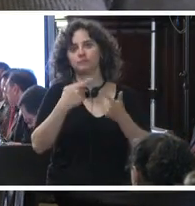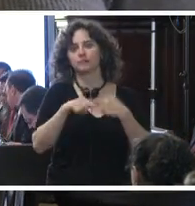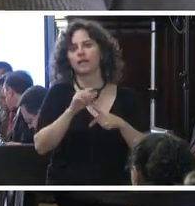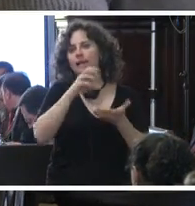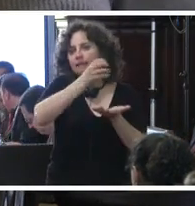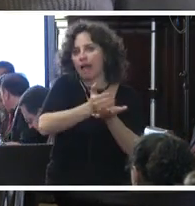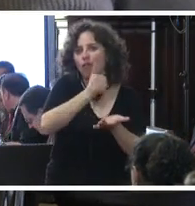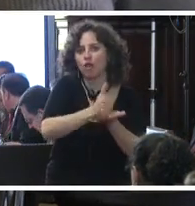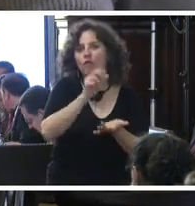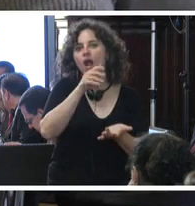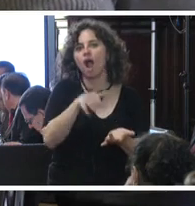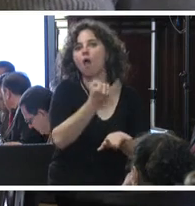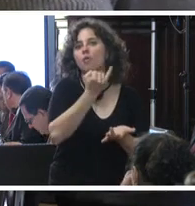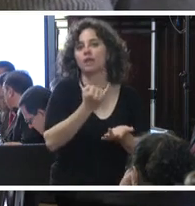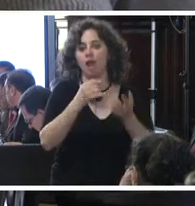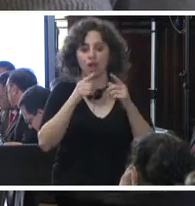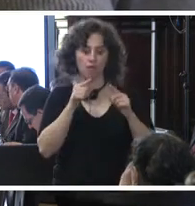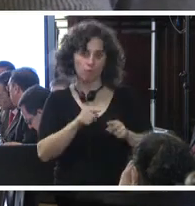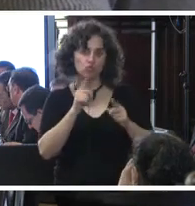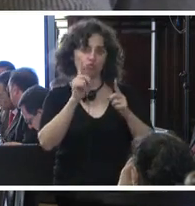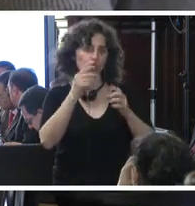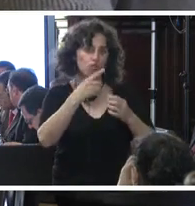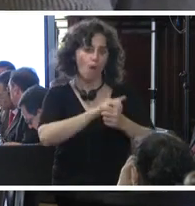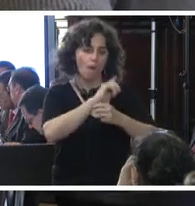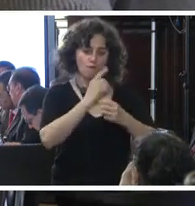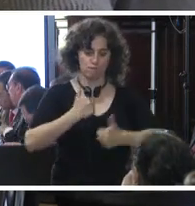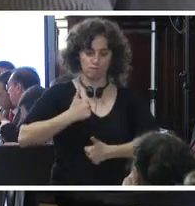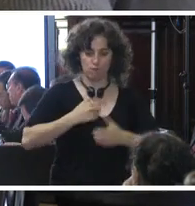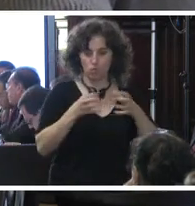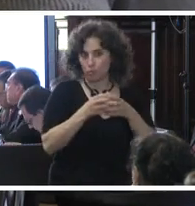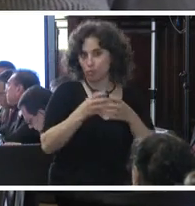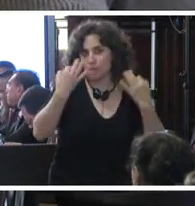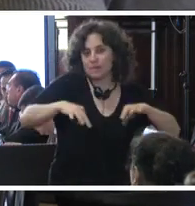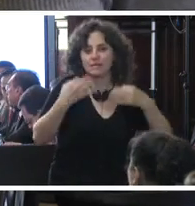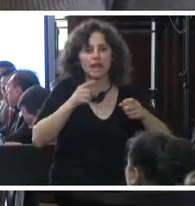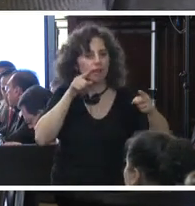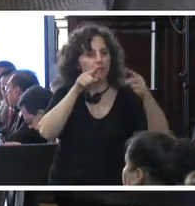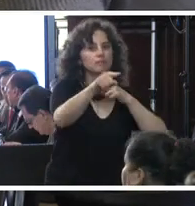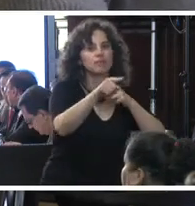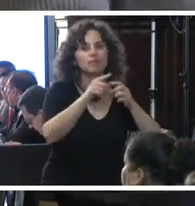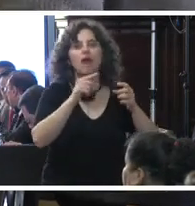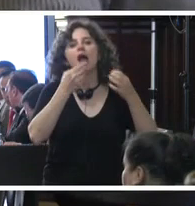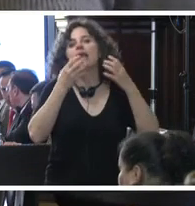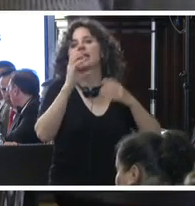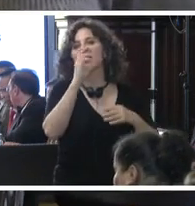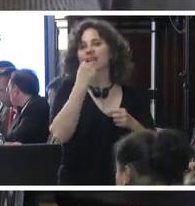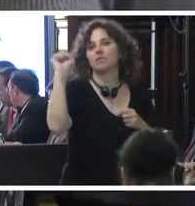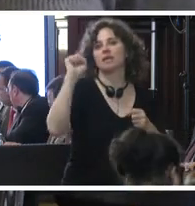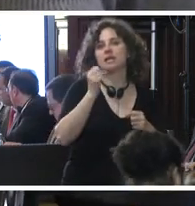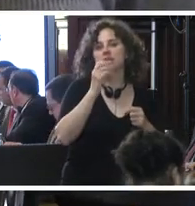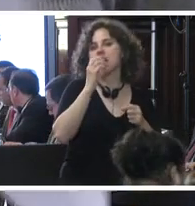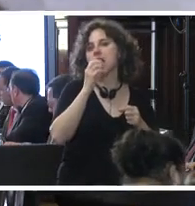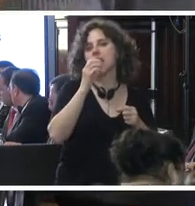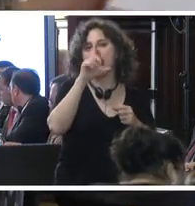Coahuila, especialmente a través de sus fuerzas especiales, cometieron de forma directa crímenes de lesa humanidad. Hablamos del segundo